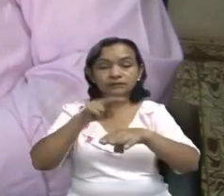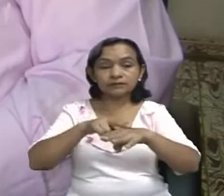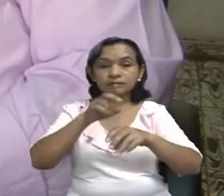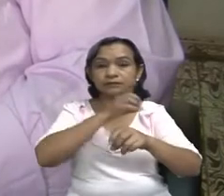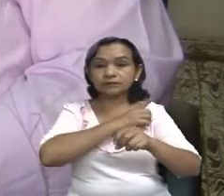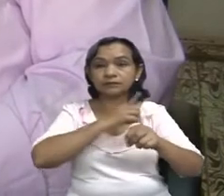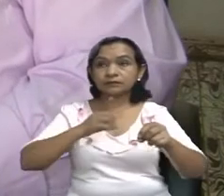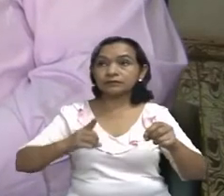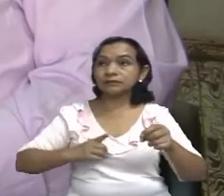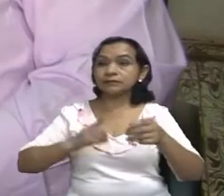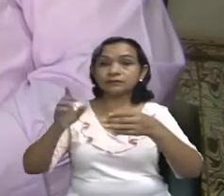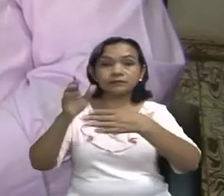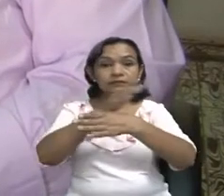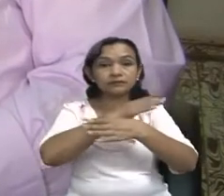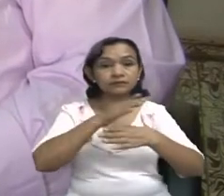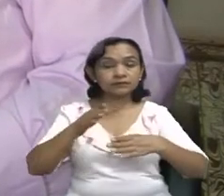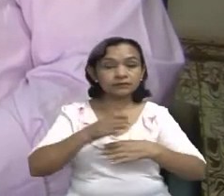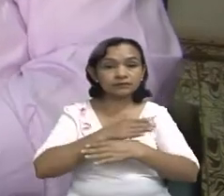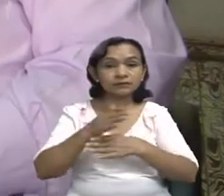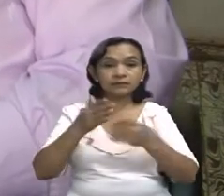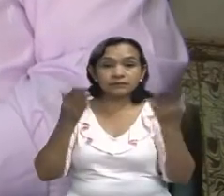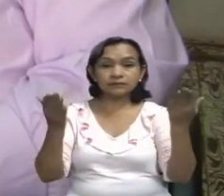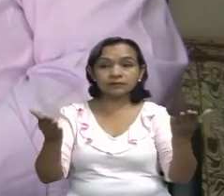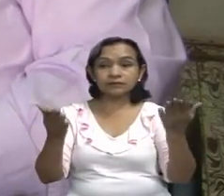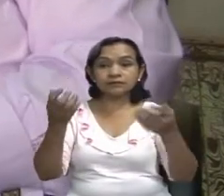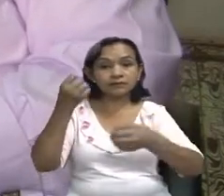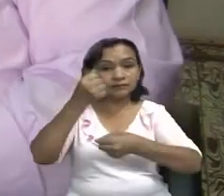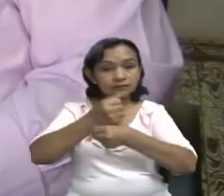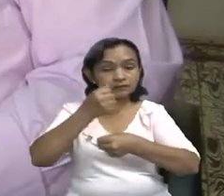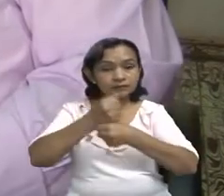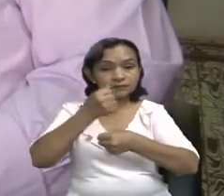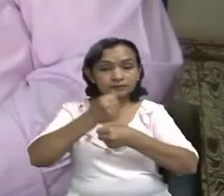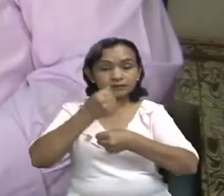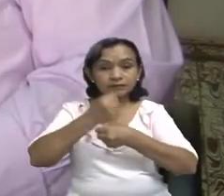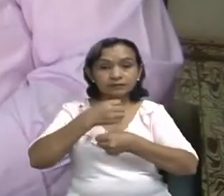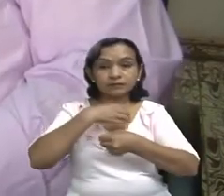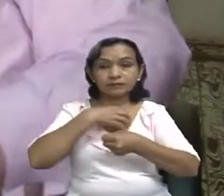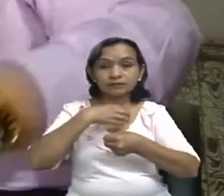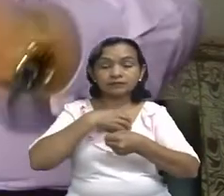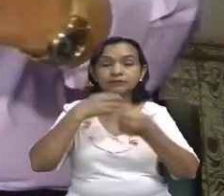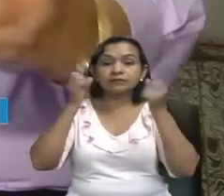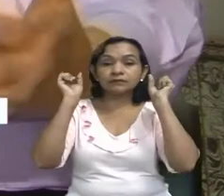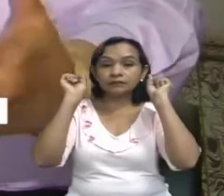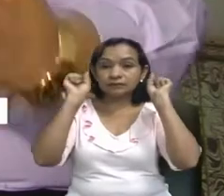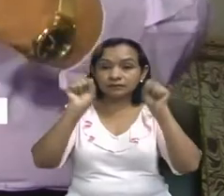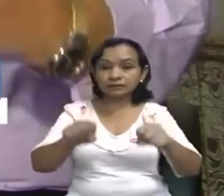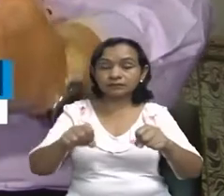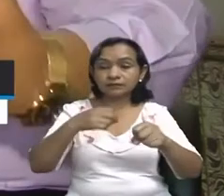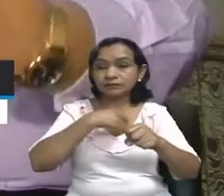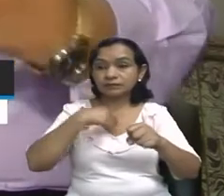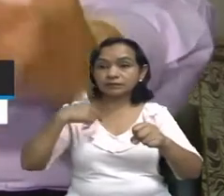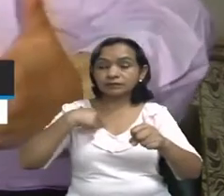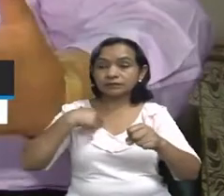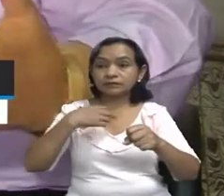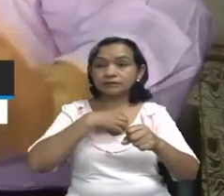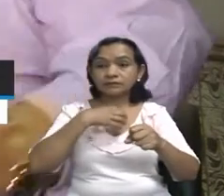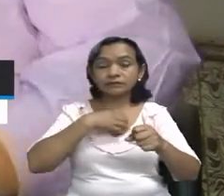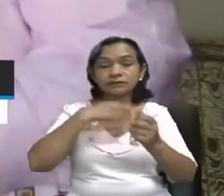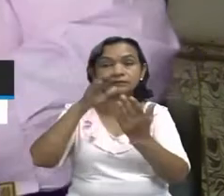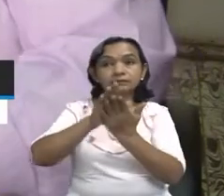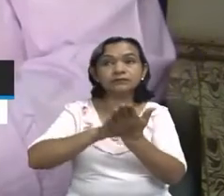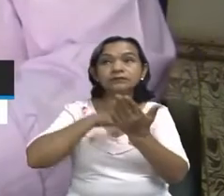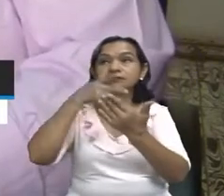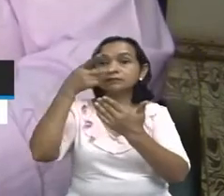diputados, etcétera, etcétera, y del trabajo propio de las comisiones, pudiera brindarle una alternativa de